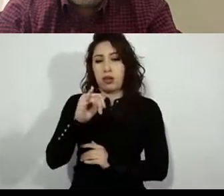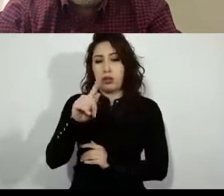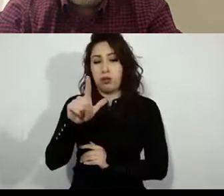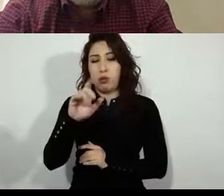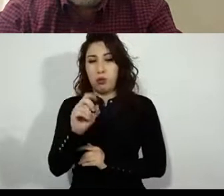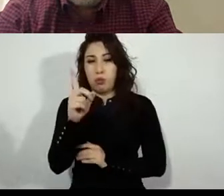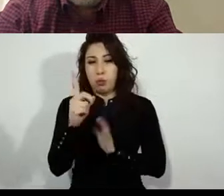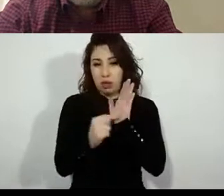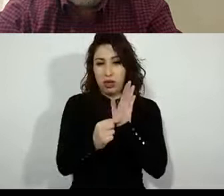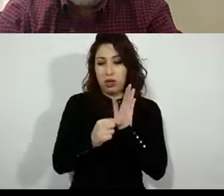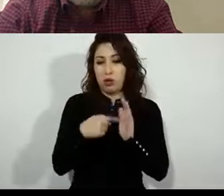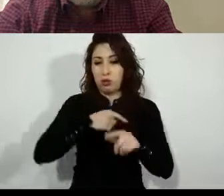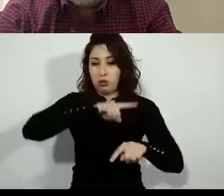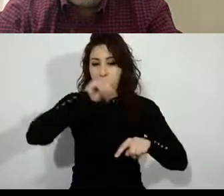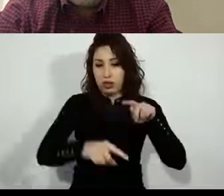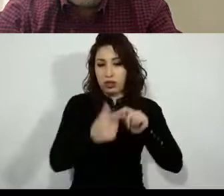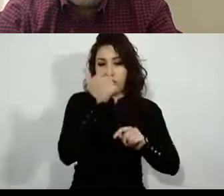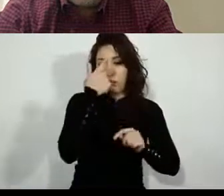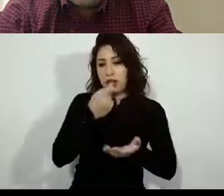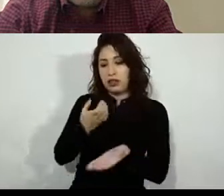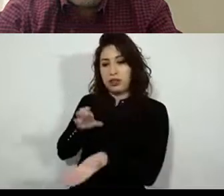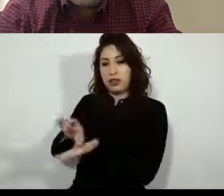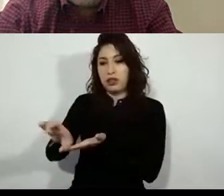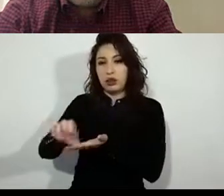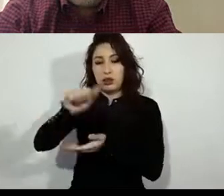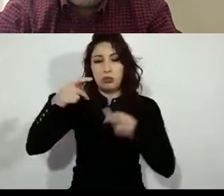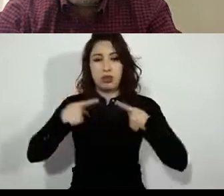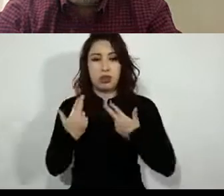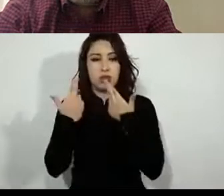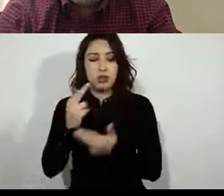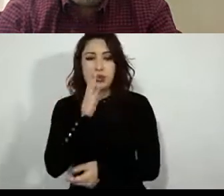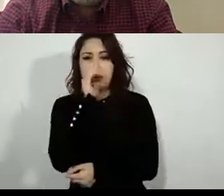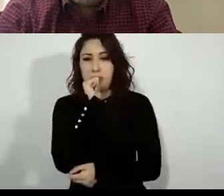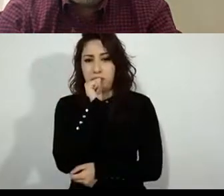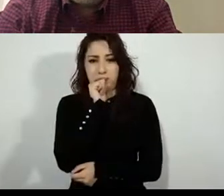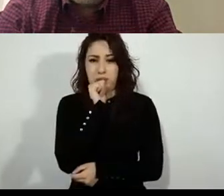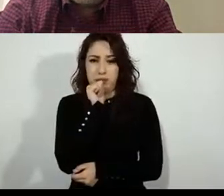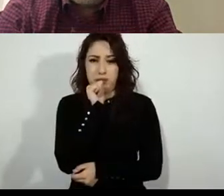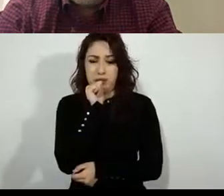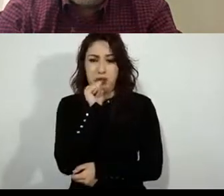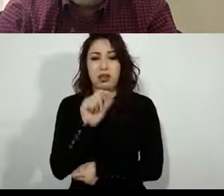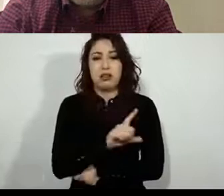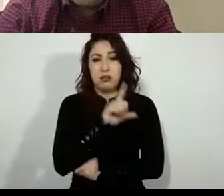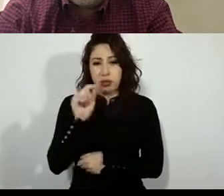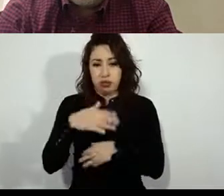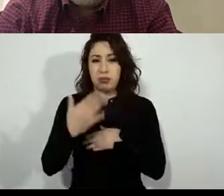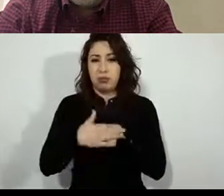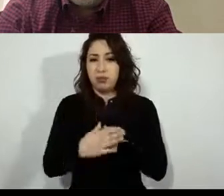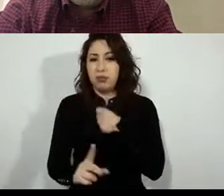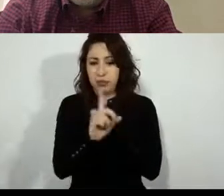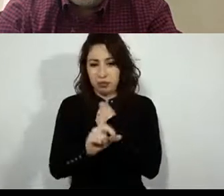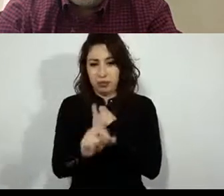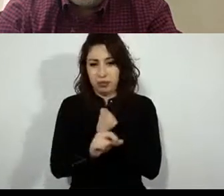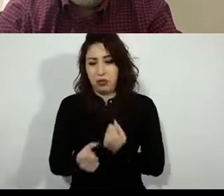donativo del capítulo 1000 a nadie. Entonces, van a estar en un lío, que están ahorita, porque ahorita